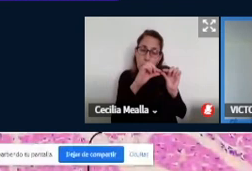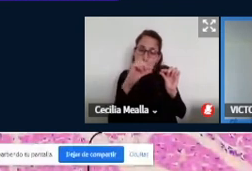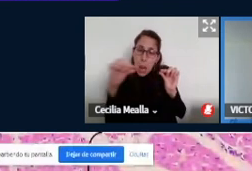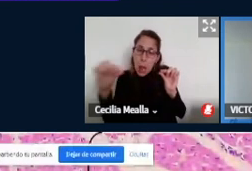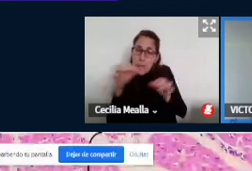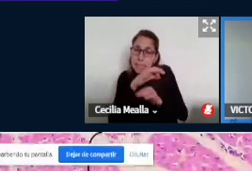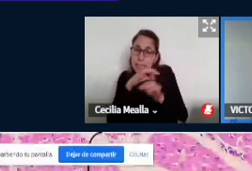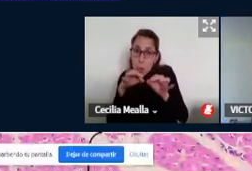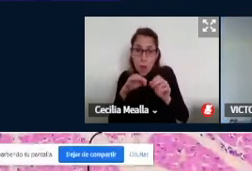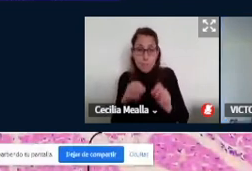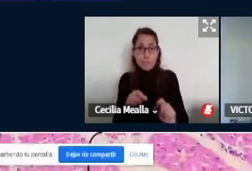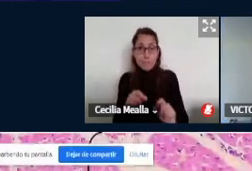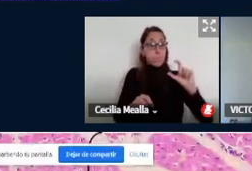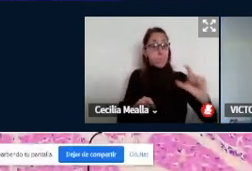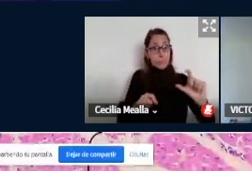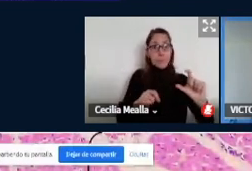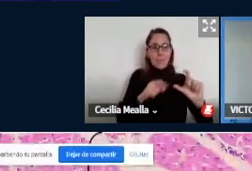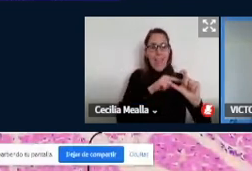hablando de todo esto.